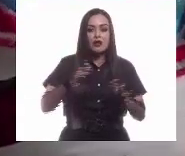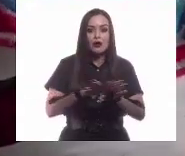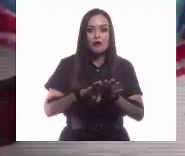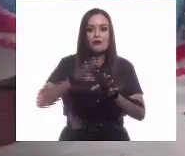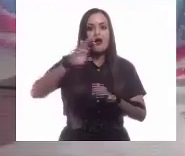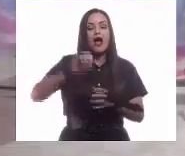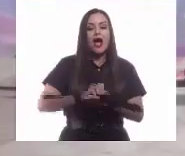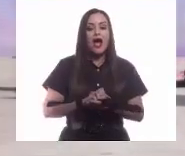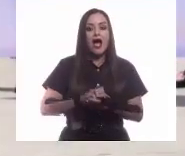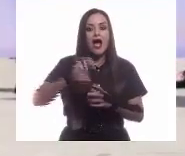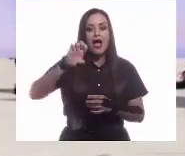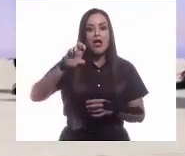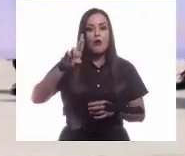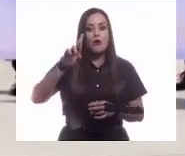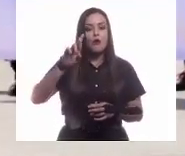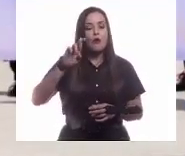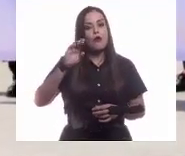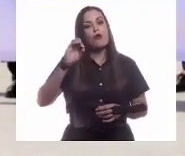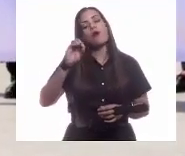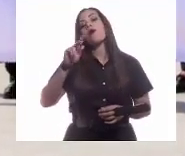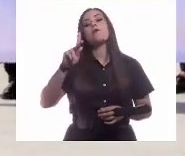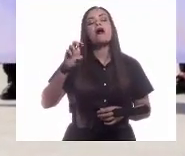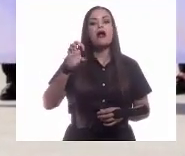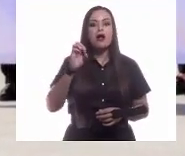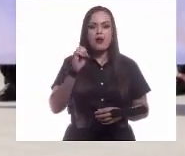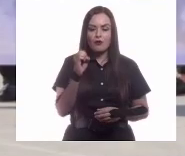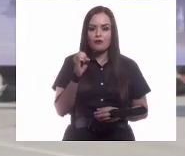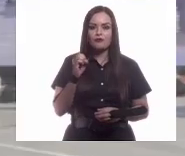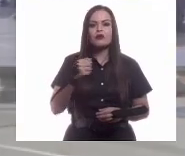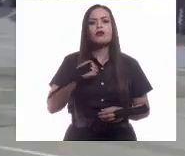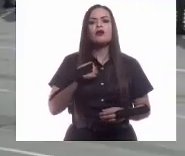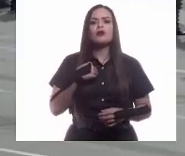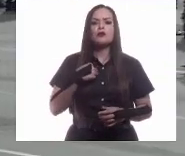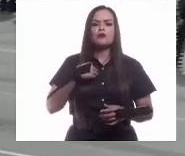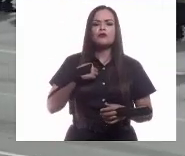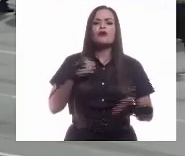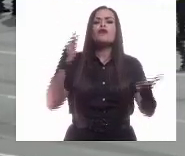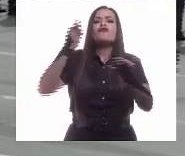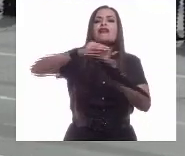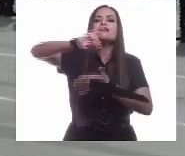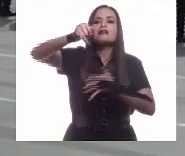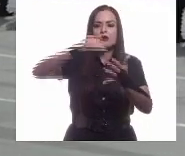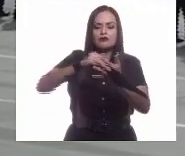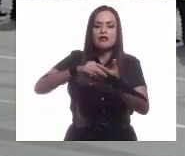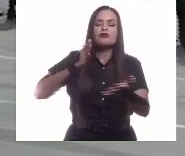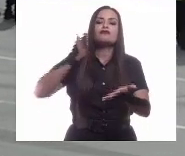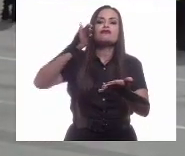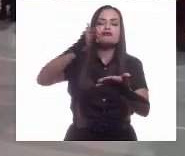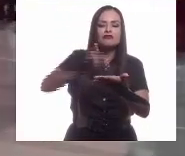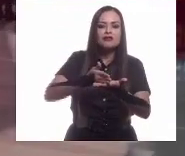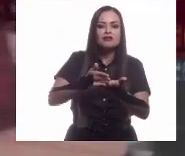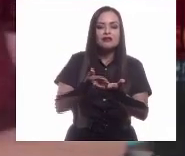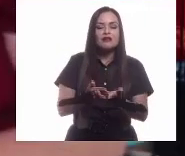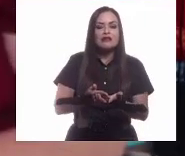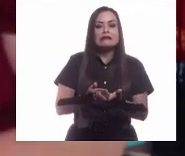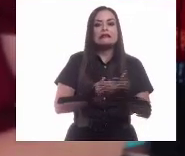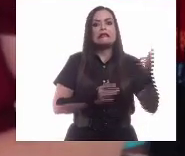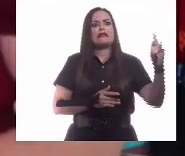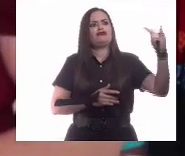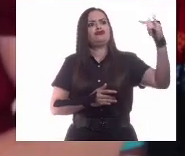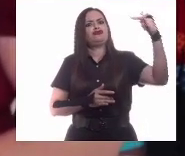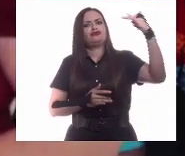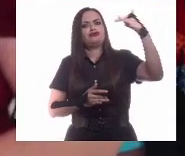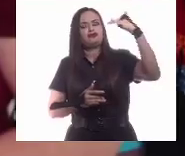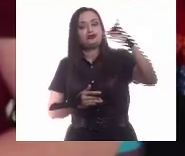europeos. Apenas antier tuve el gusto de recibir en el aeropuerto de San José del Cabo a los pasajeros del primer vuelo